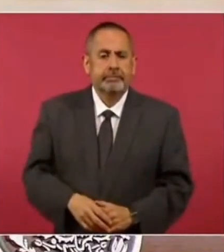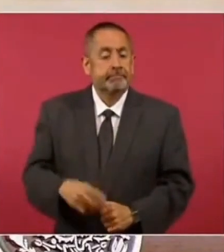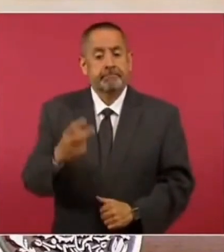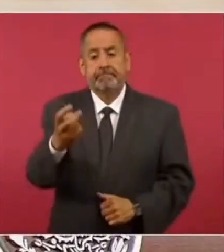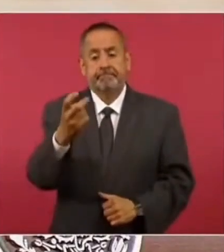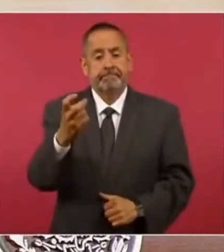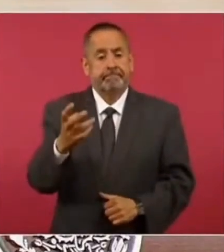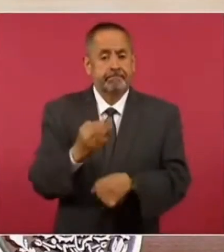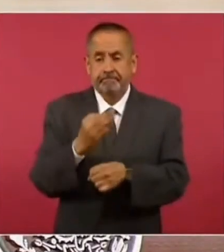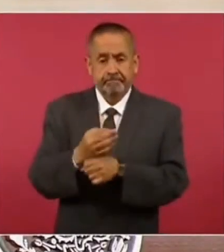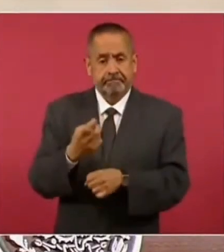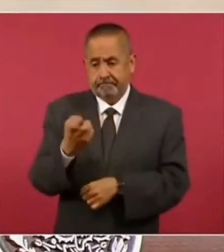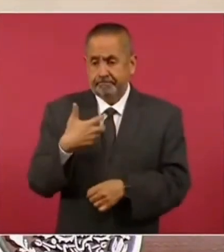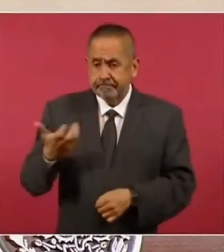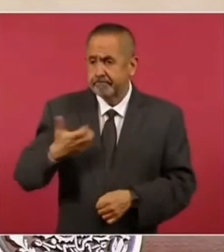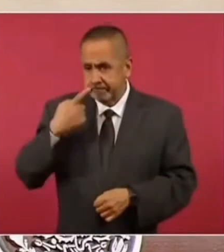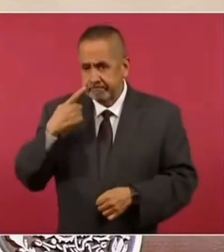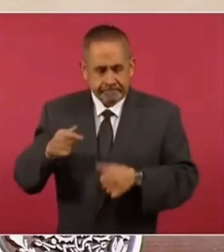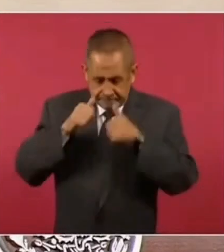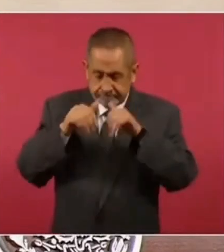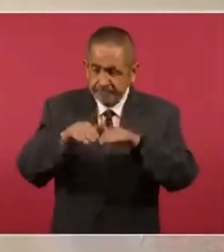Eso es lo que estamos haciendo.